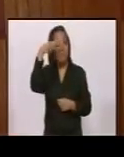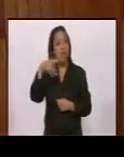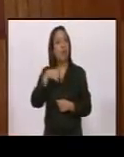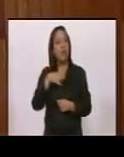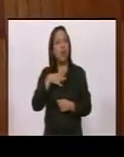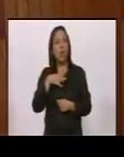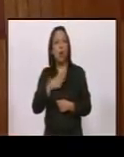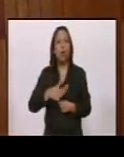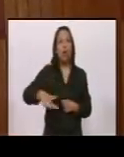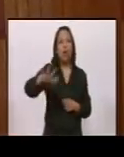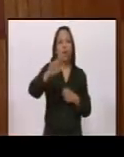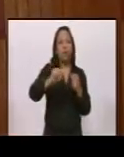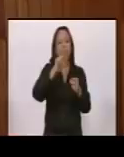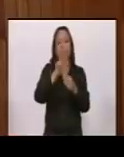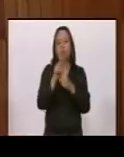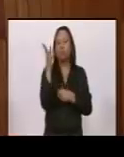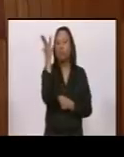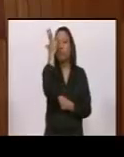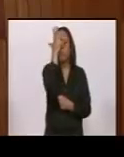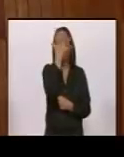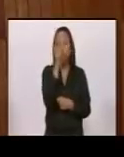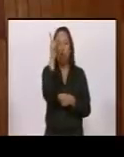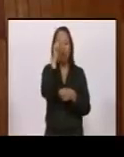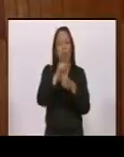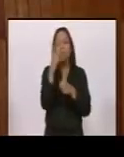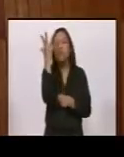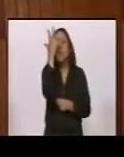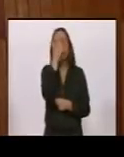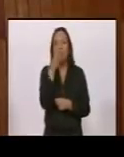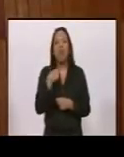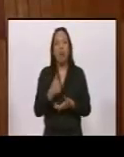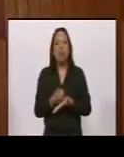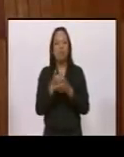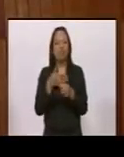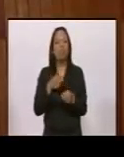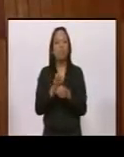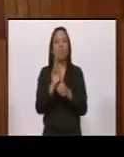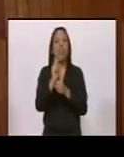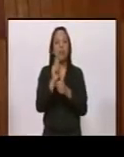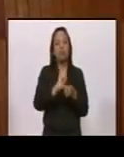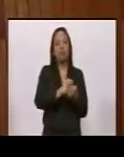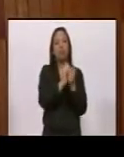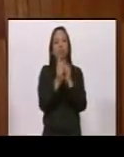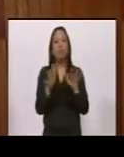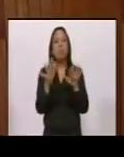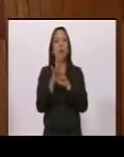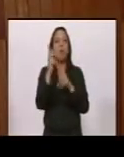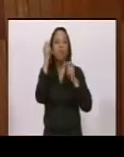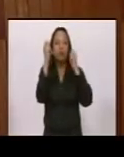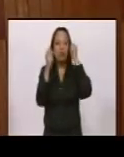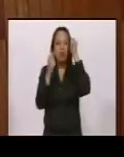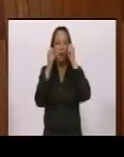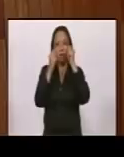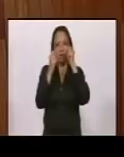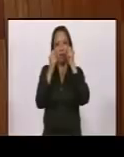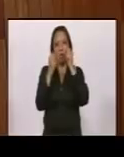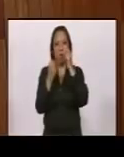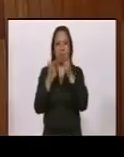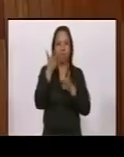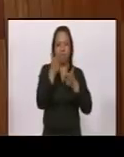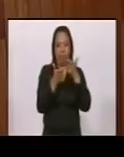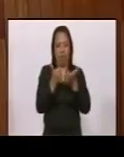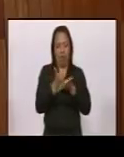bellezas naturales y culturales suficientes para convertirse en potencia turística global.